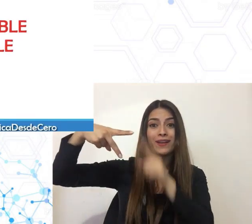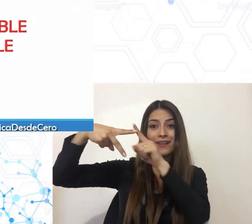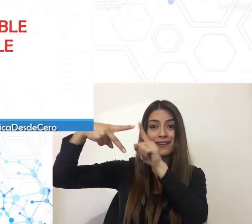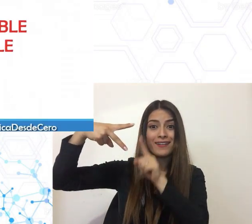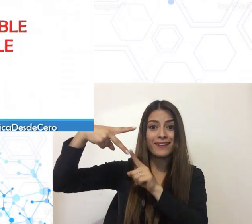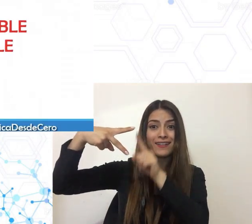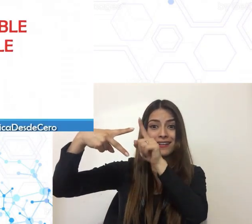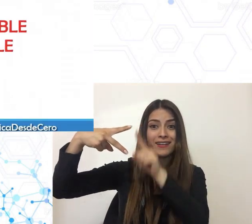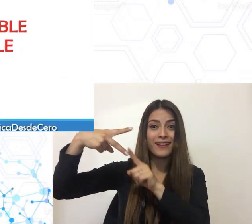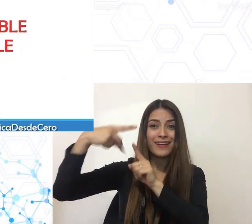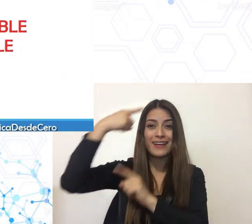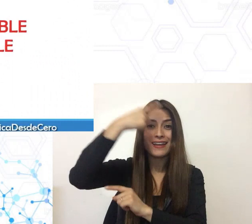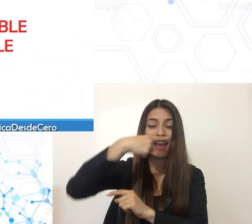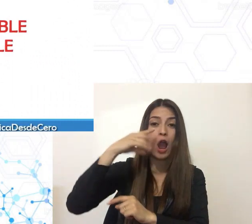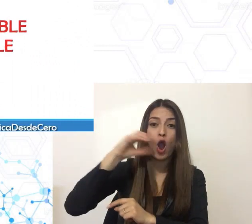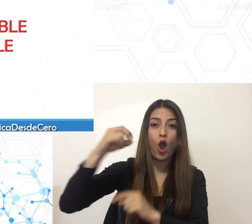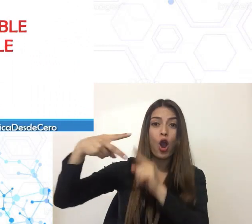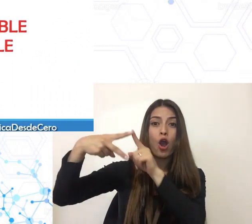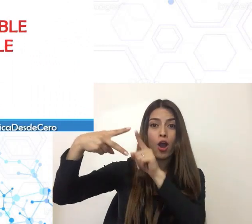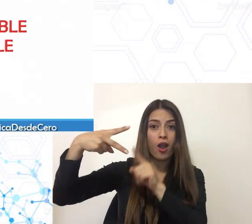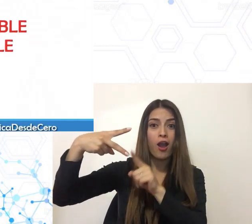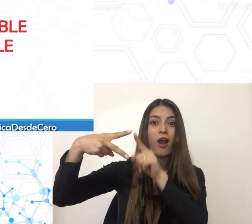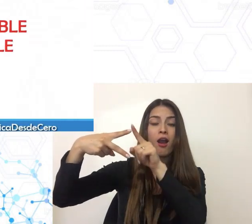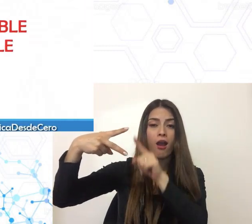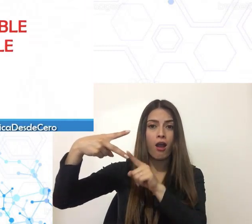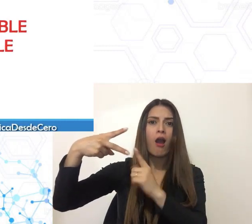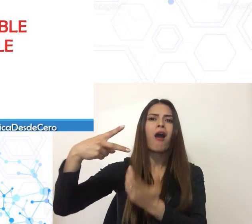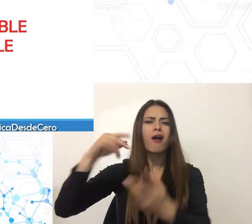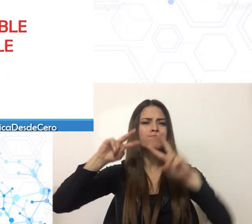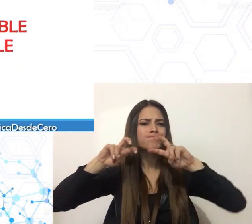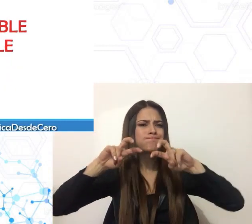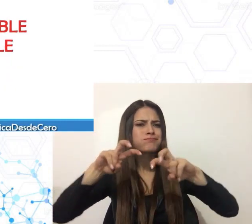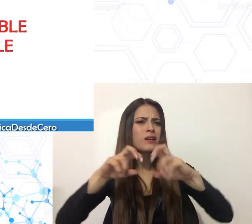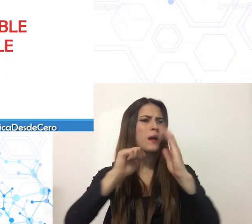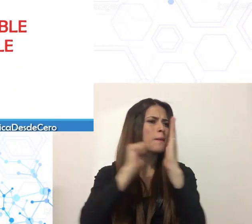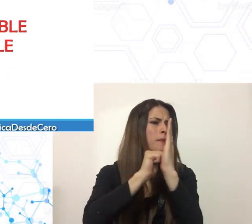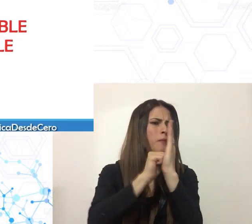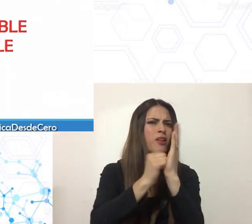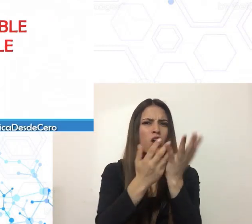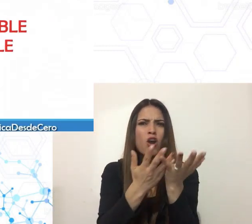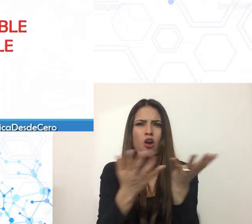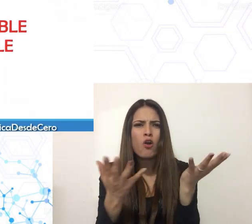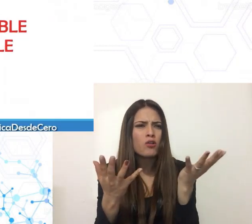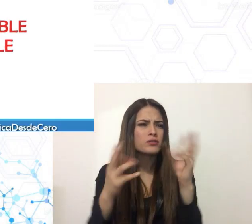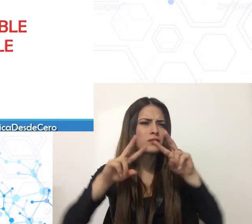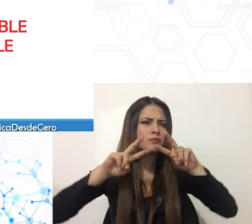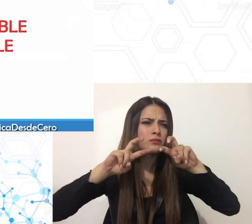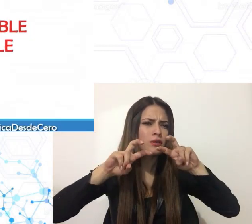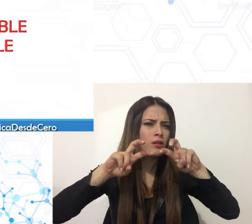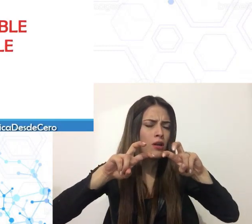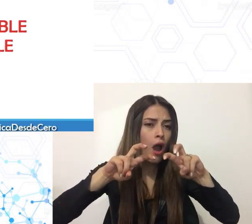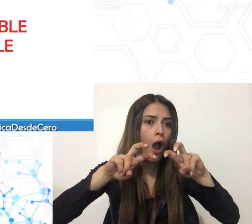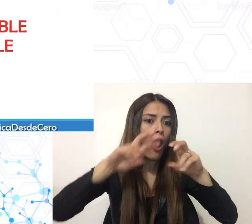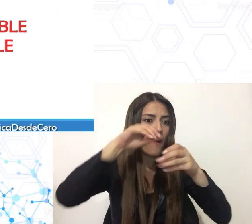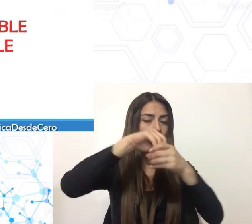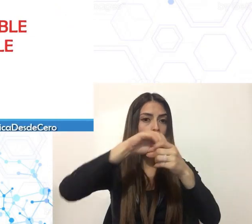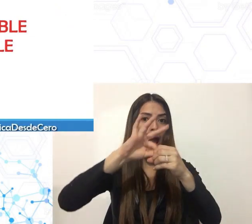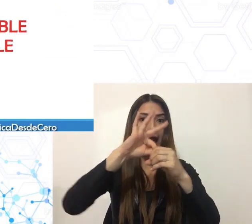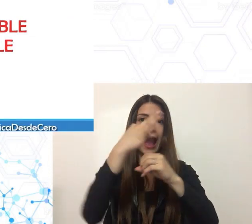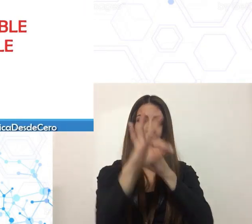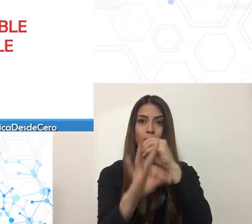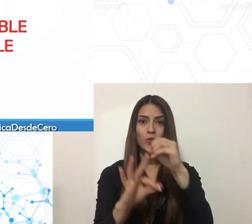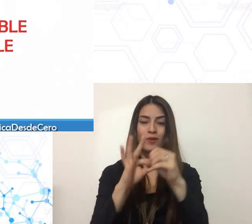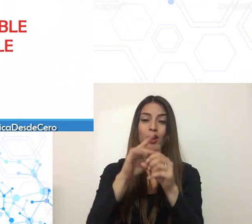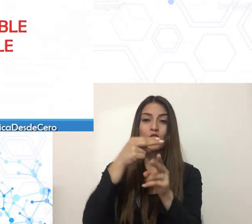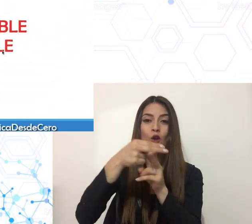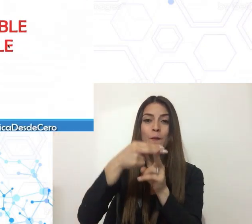conformación de la materia. Surge el concepto de átomo. Entonces, A, que quiere decir sin, tomos, división, y